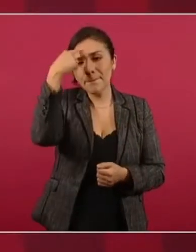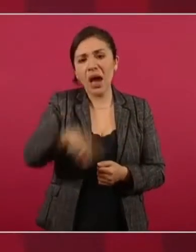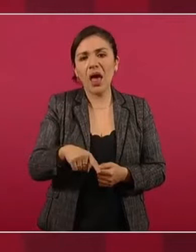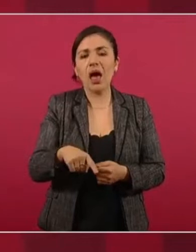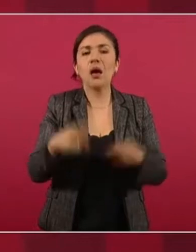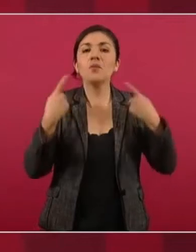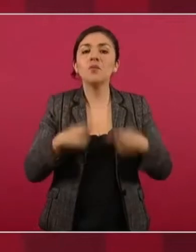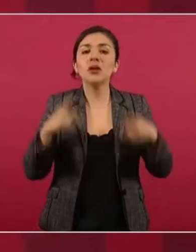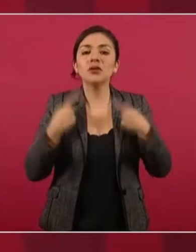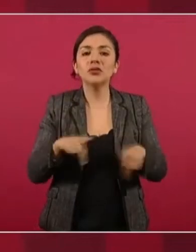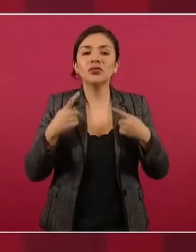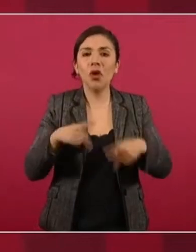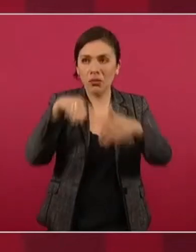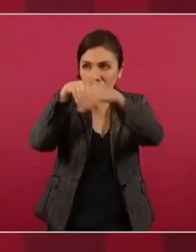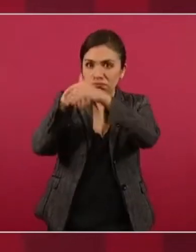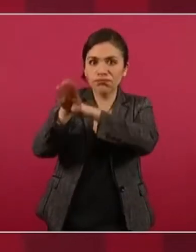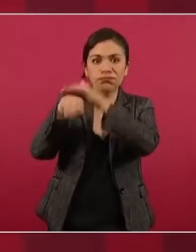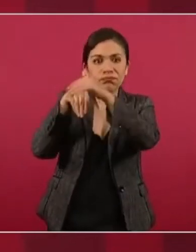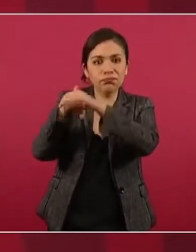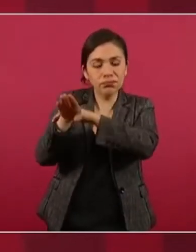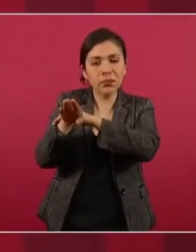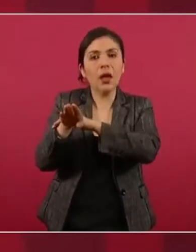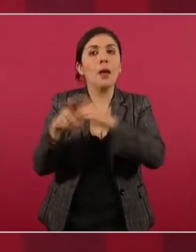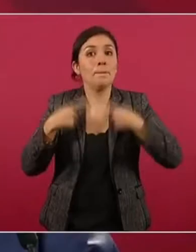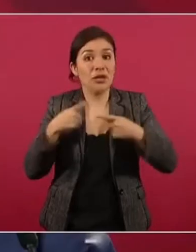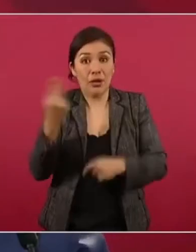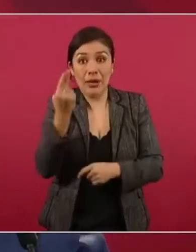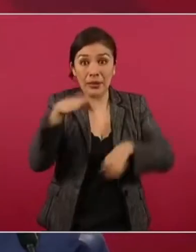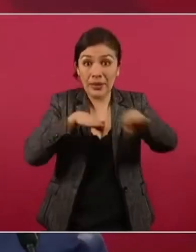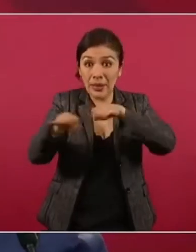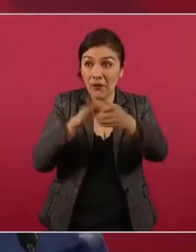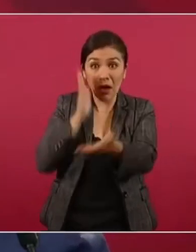la entrada de trabajadores